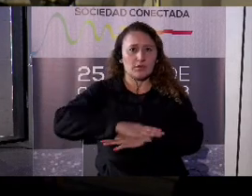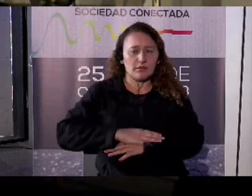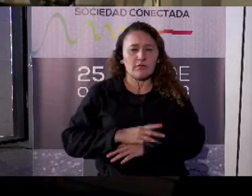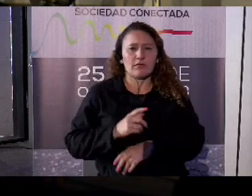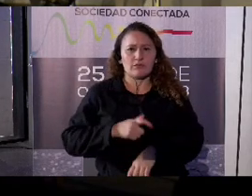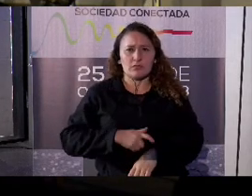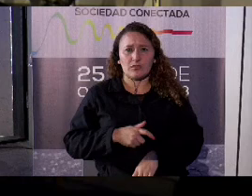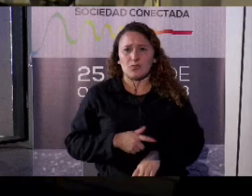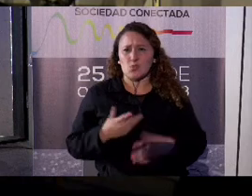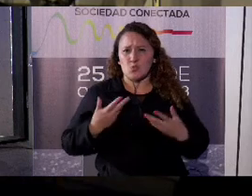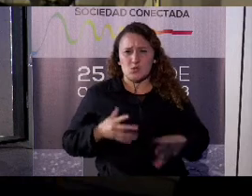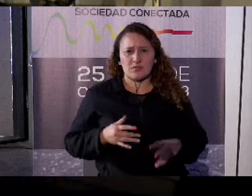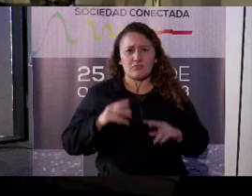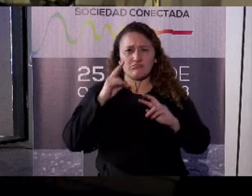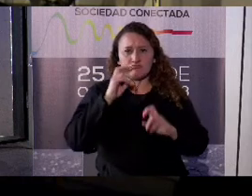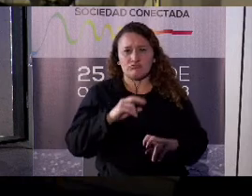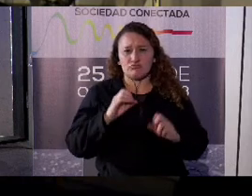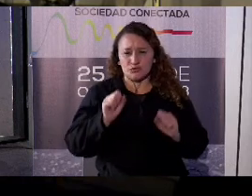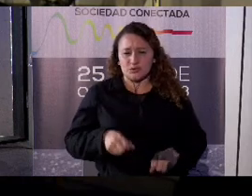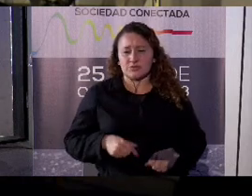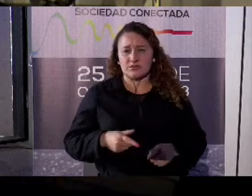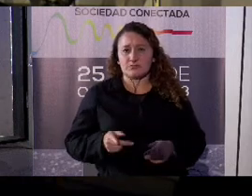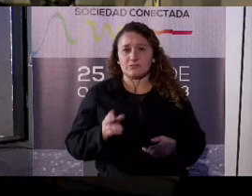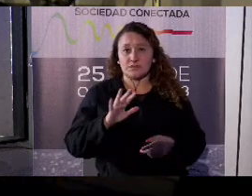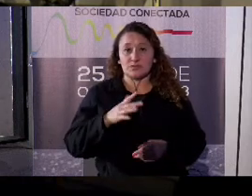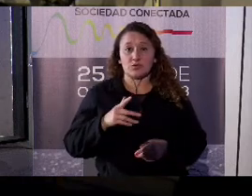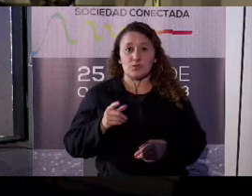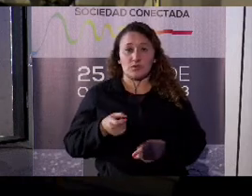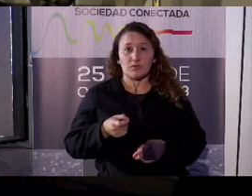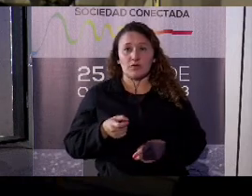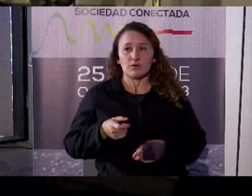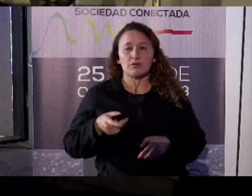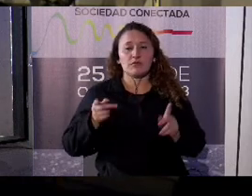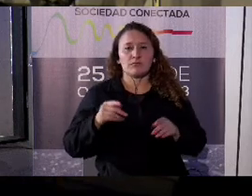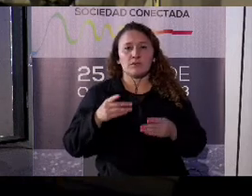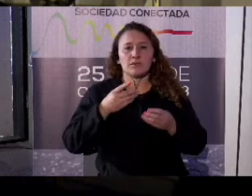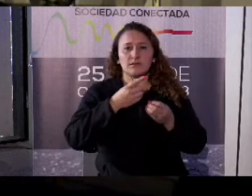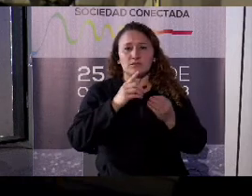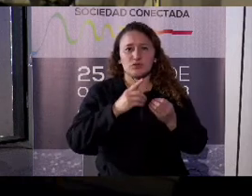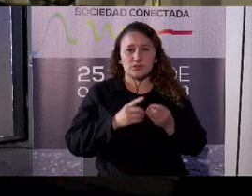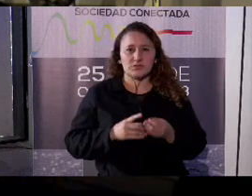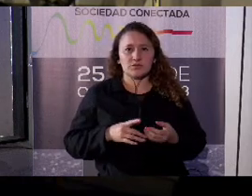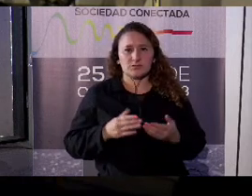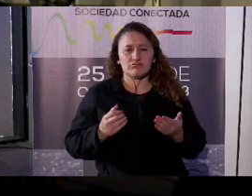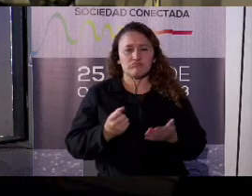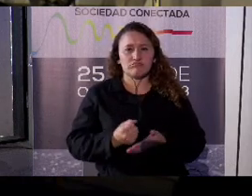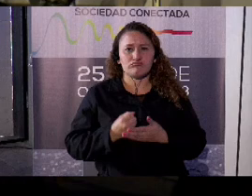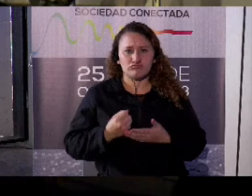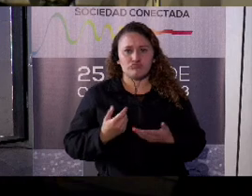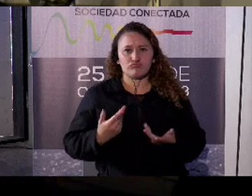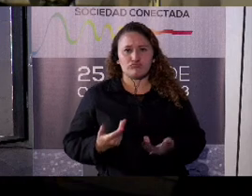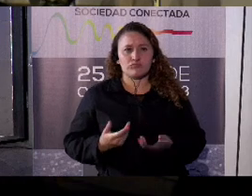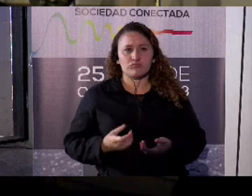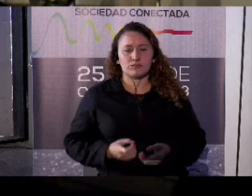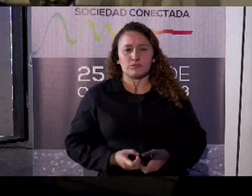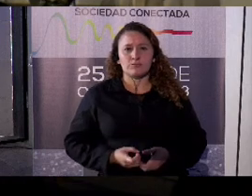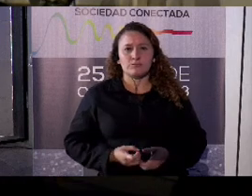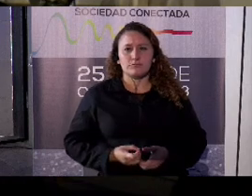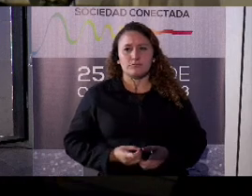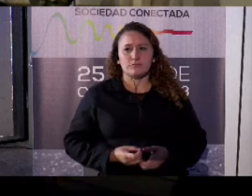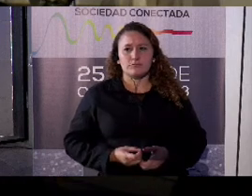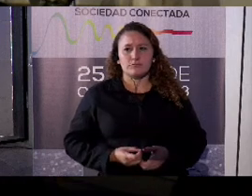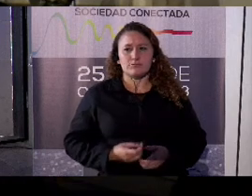hora en cualquier lugar Esa es la posibilidad de 5g eh poder tener dispositivos que nos permitan medir eh Y hacer